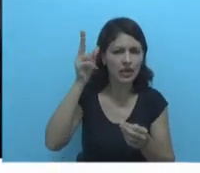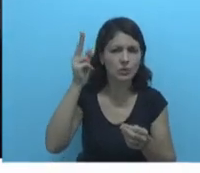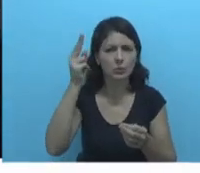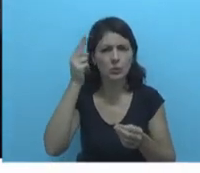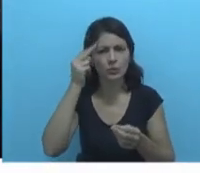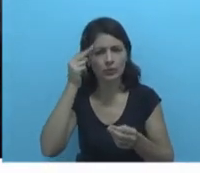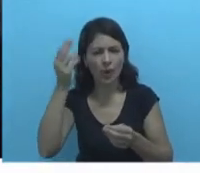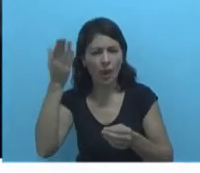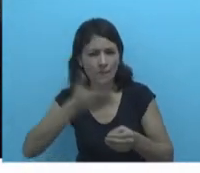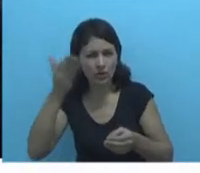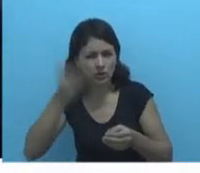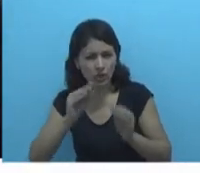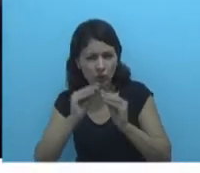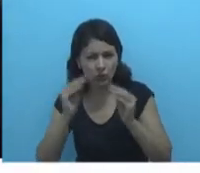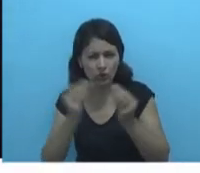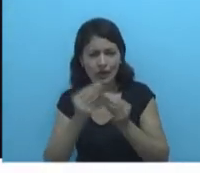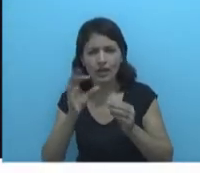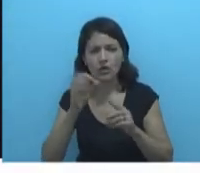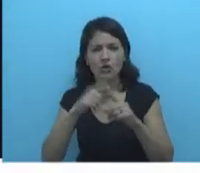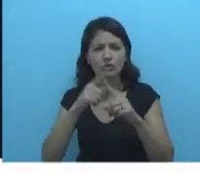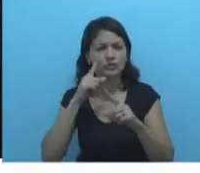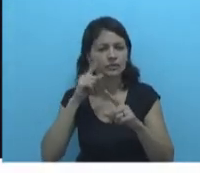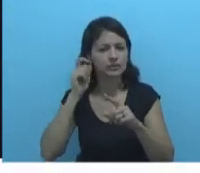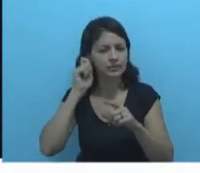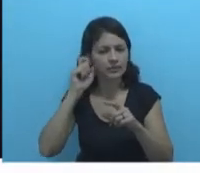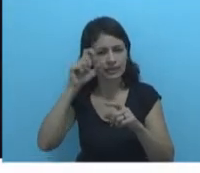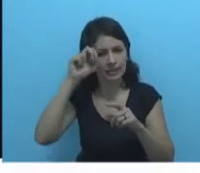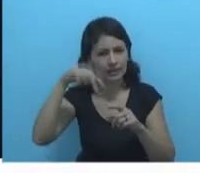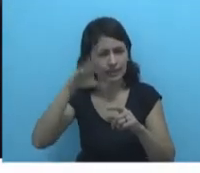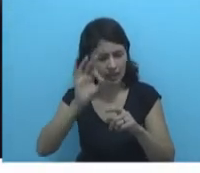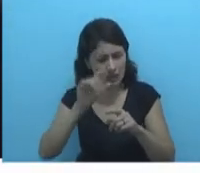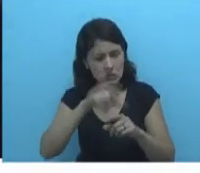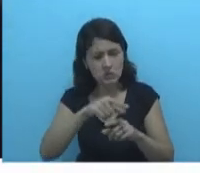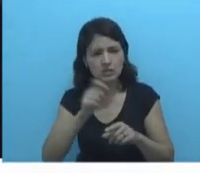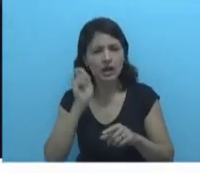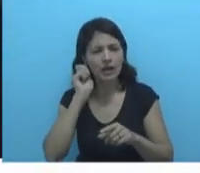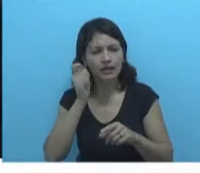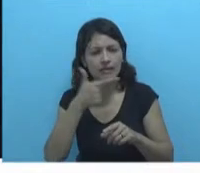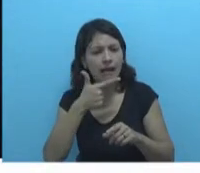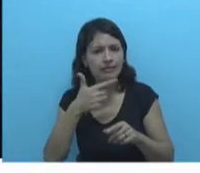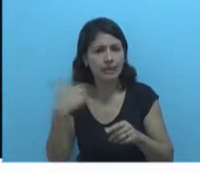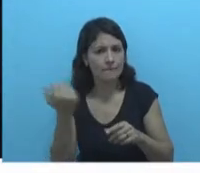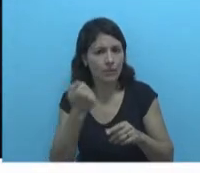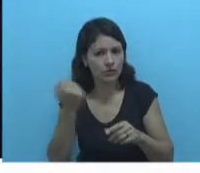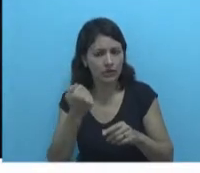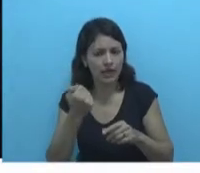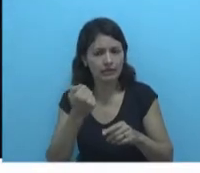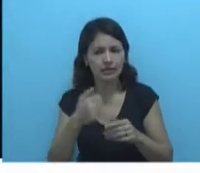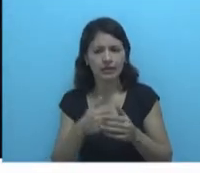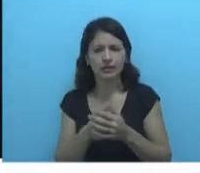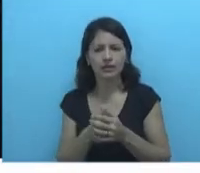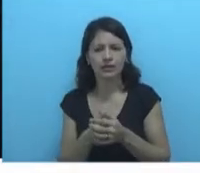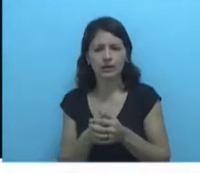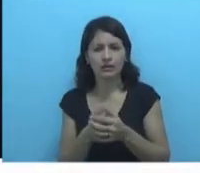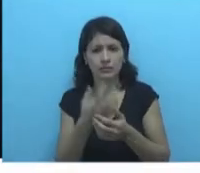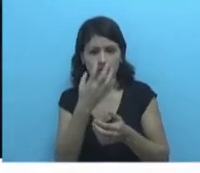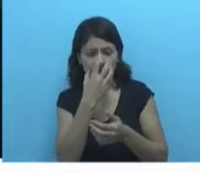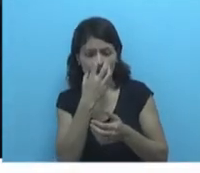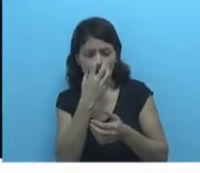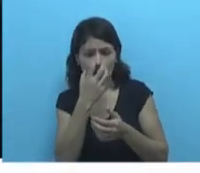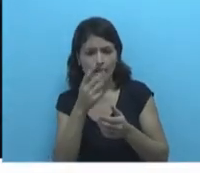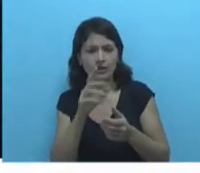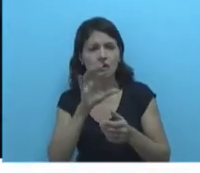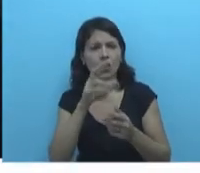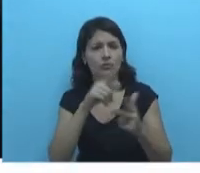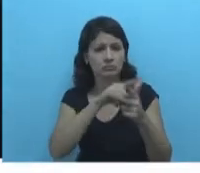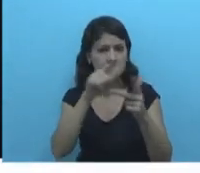usa, no se usa en el tercer mundo, se usa en Estados Unidos, se usa en Europa, lo están usando tres